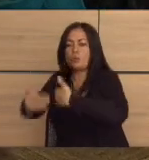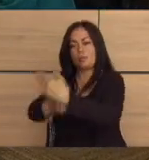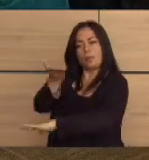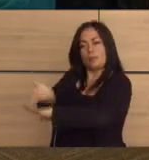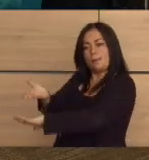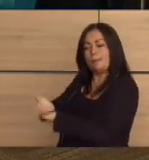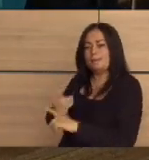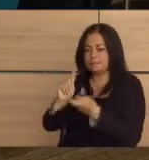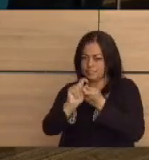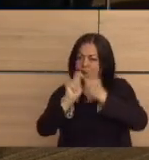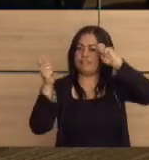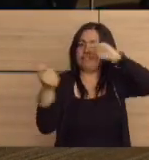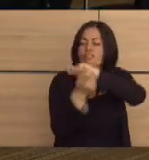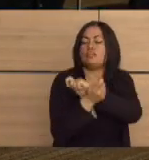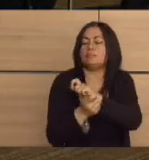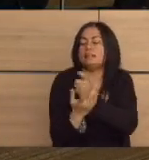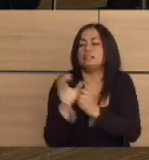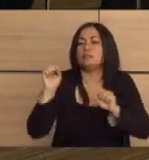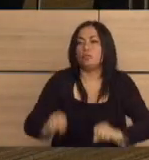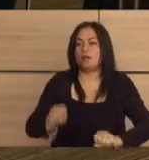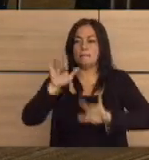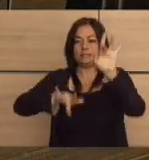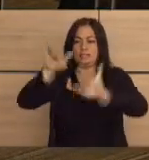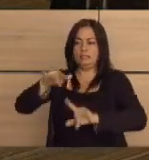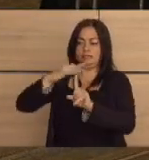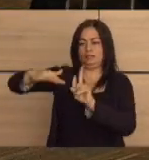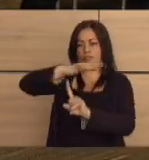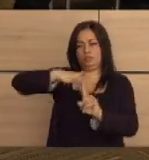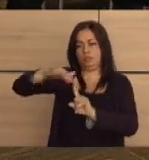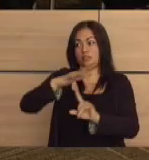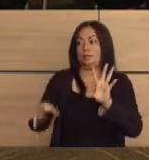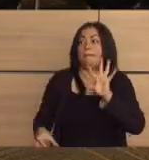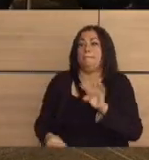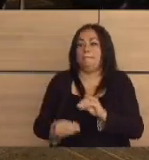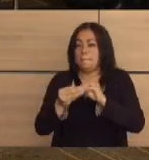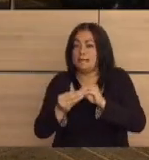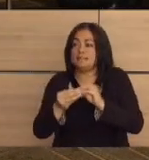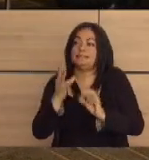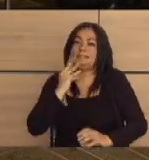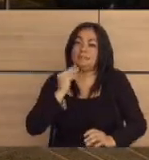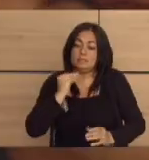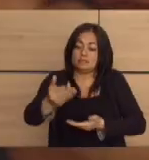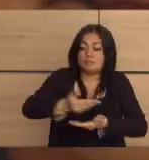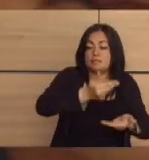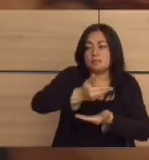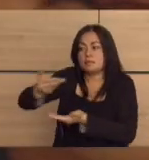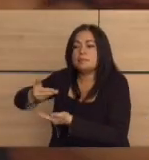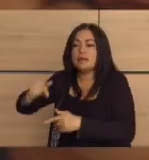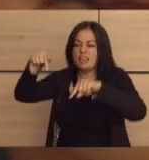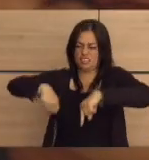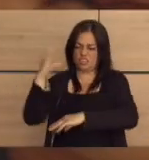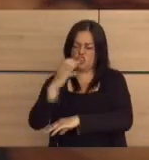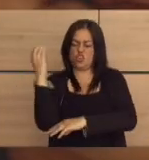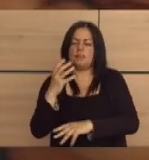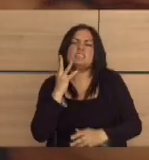proponer reformas y a ser partícipes de estos contextos. También vale la pena recoger una experiencia que potenciaremos en el país,